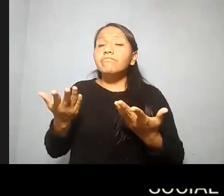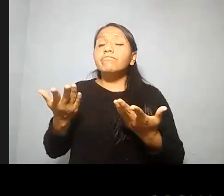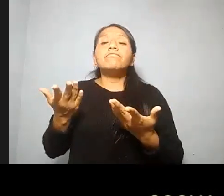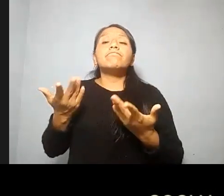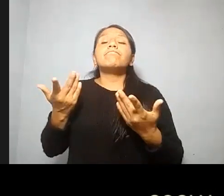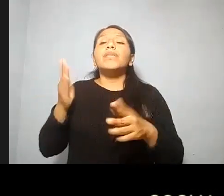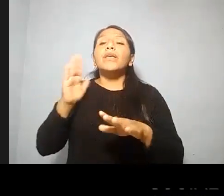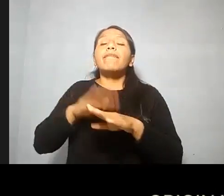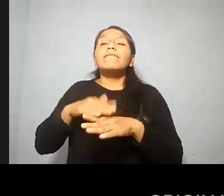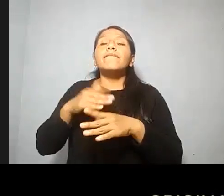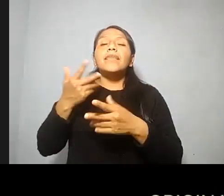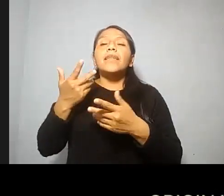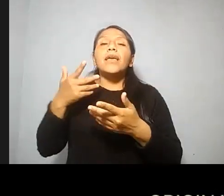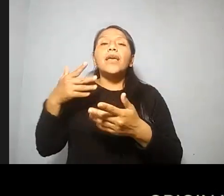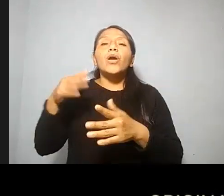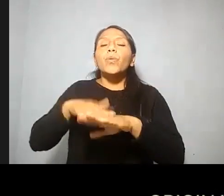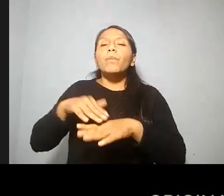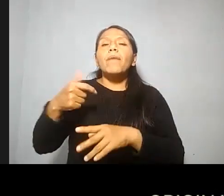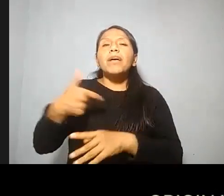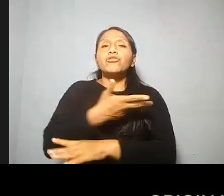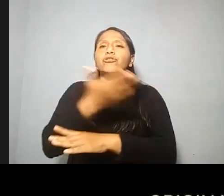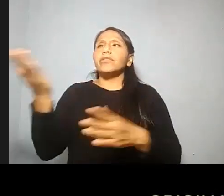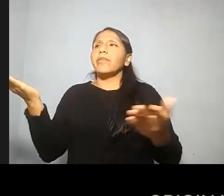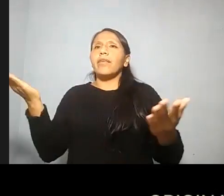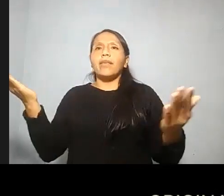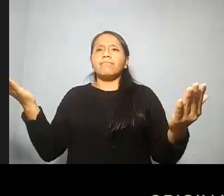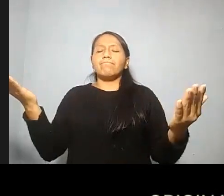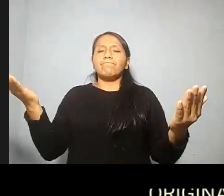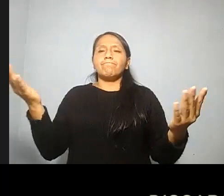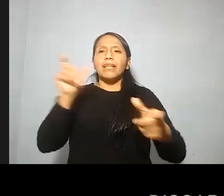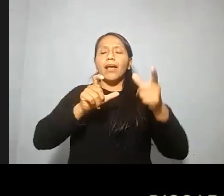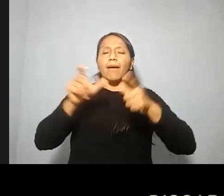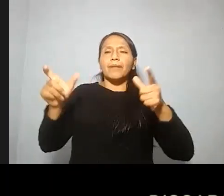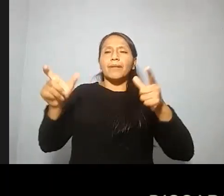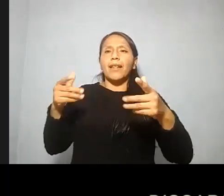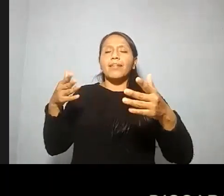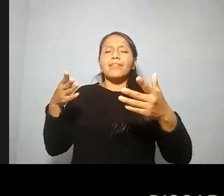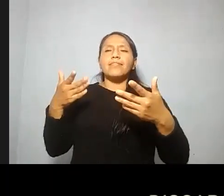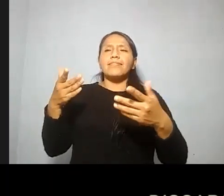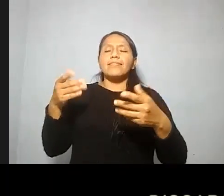preponderantemente sociales, o sea, limitaciones propias de la sociedad.